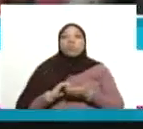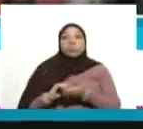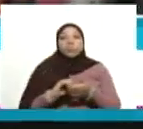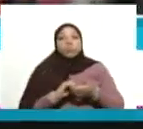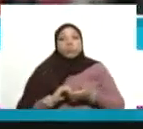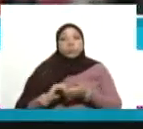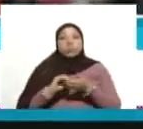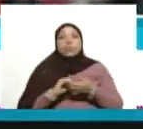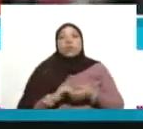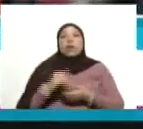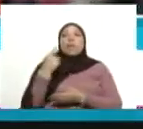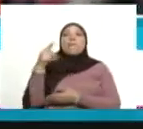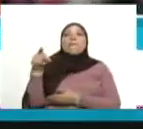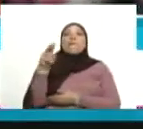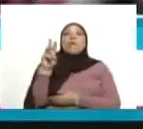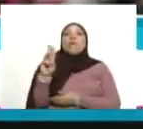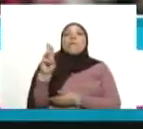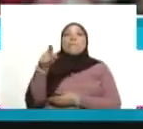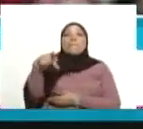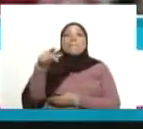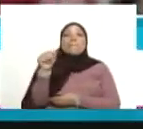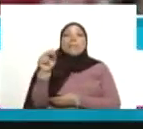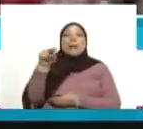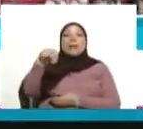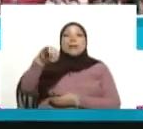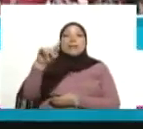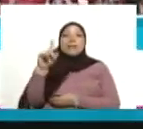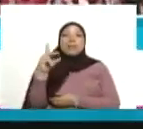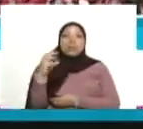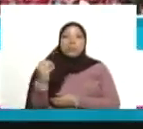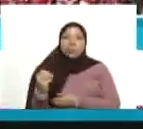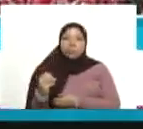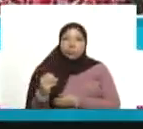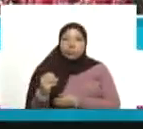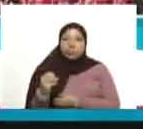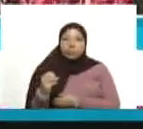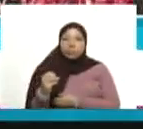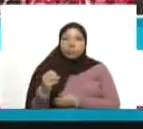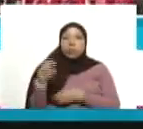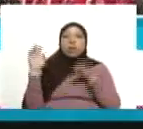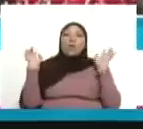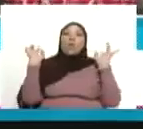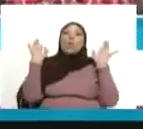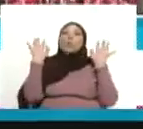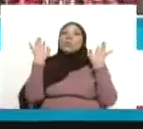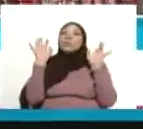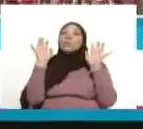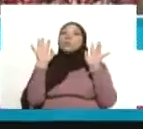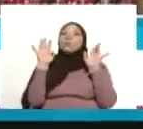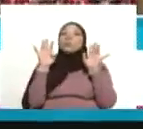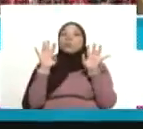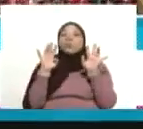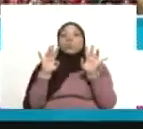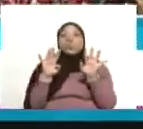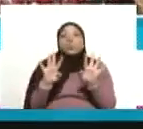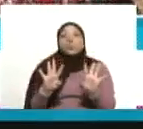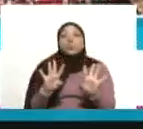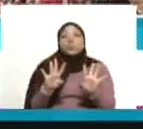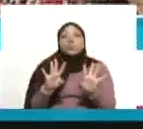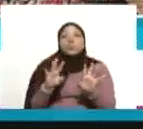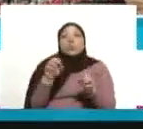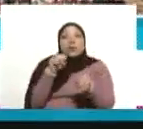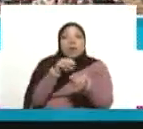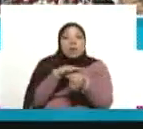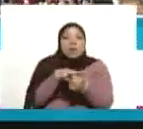parroquia Pampanito, municipio Pampanito. Muy nutrida, muy fuerte, muy grande, la vi. En Del